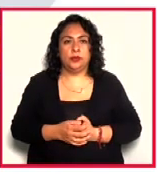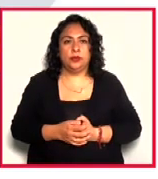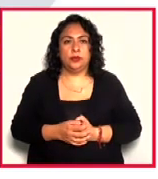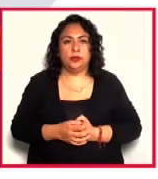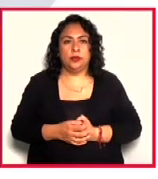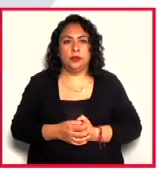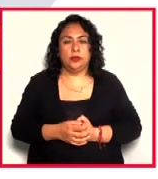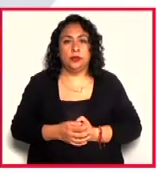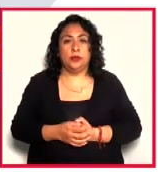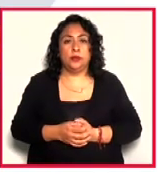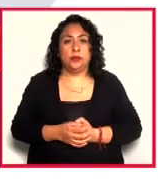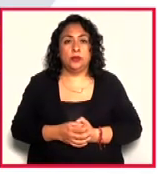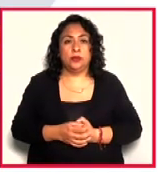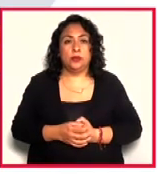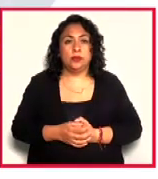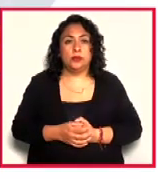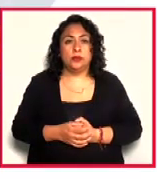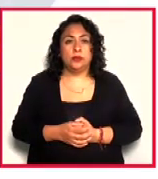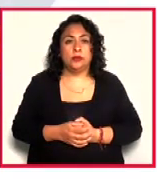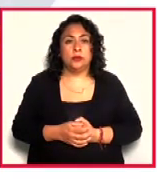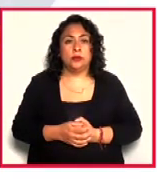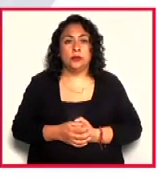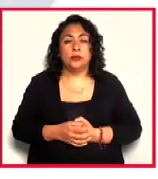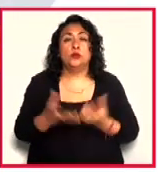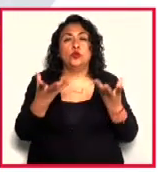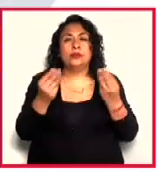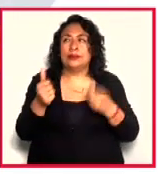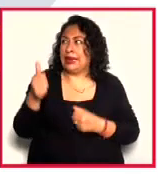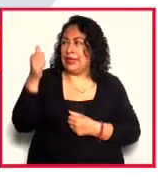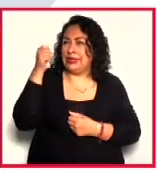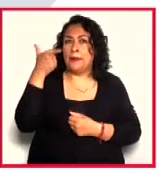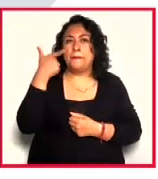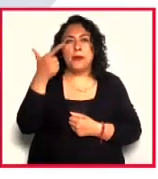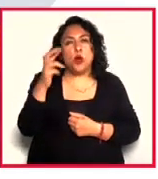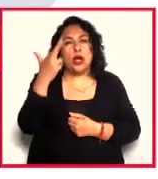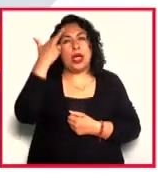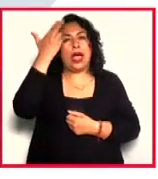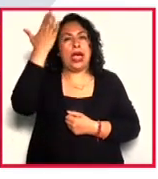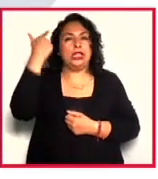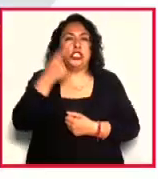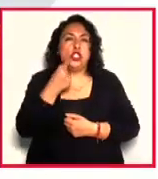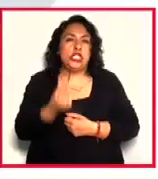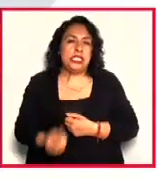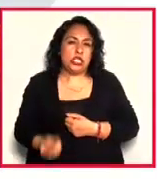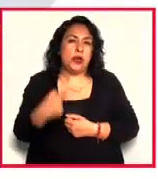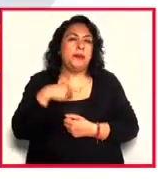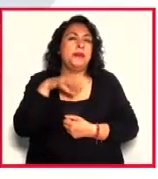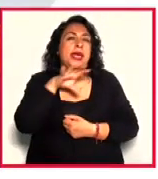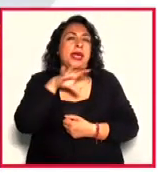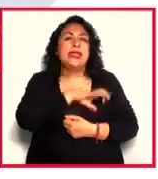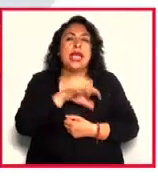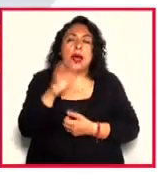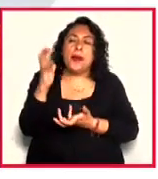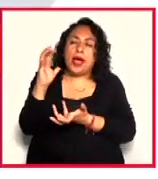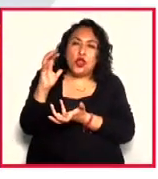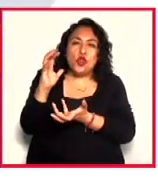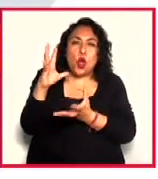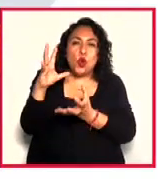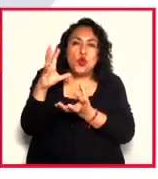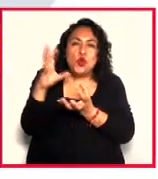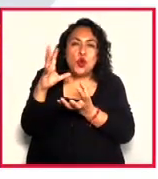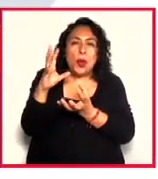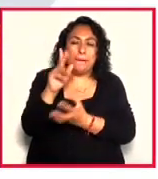Varias cosas que están acá atrás son recuerdos de mi infancia. A mí siempre me gustaban mucho los peluches, entonces ahí los guardo con mucho